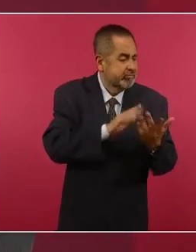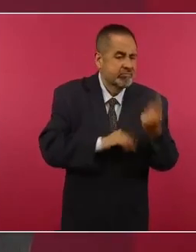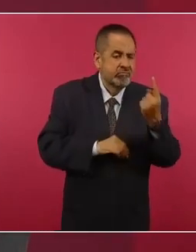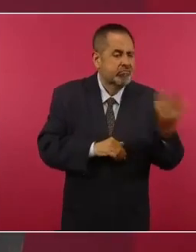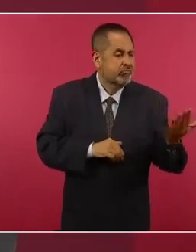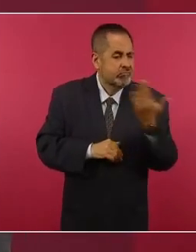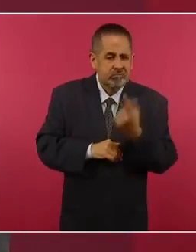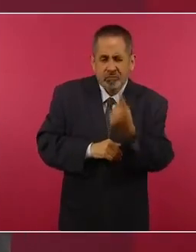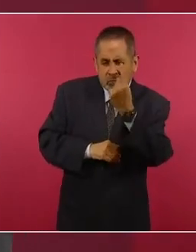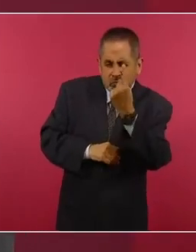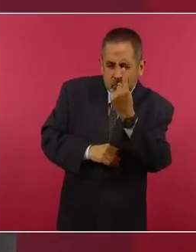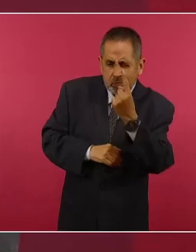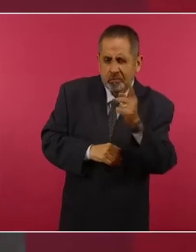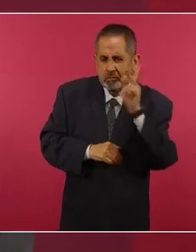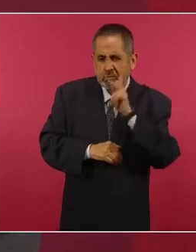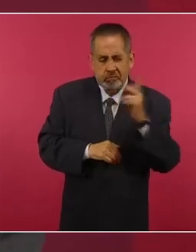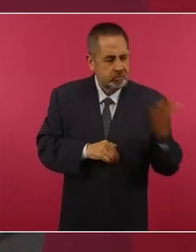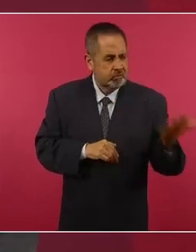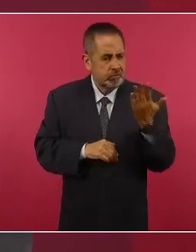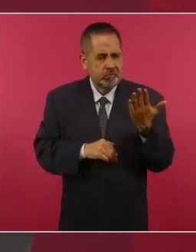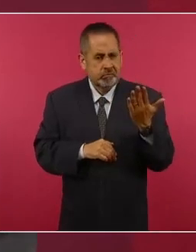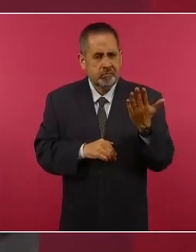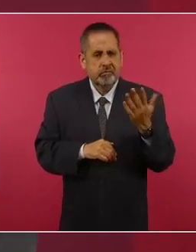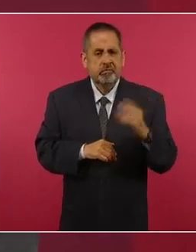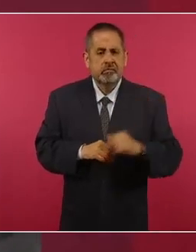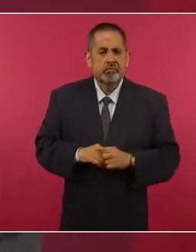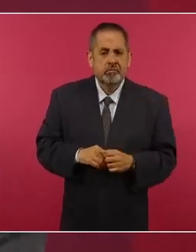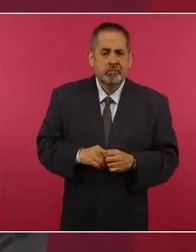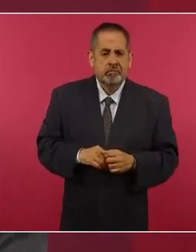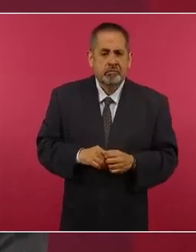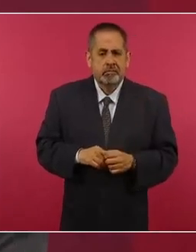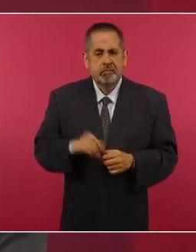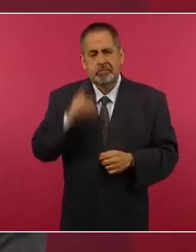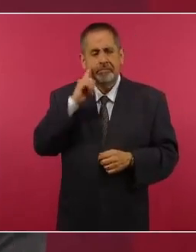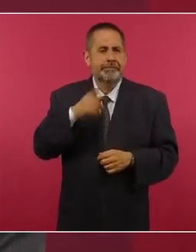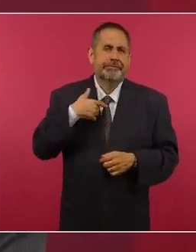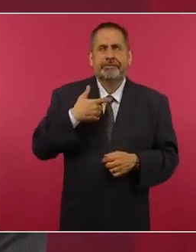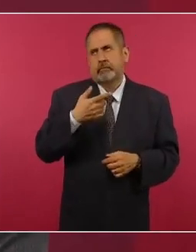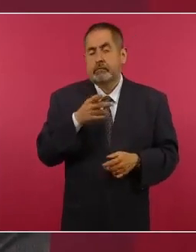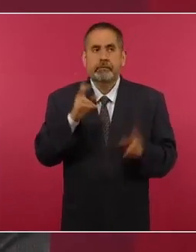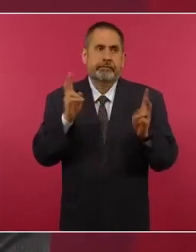si él presenta una prueba, no el saludo a la mamá